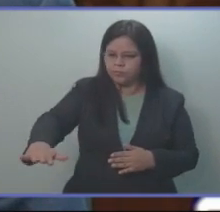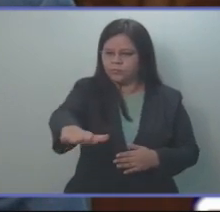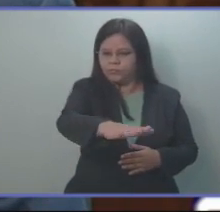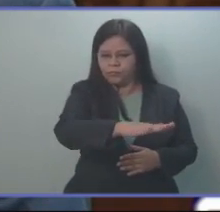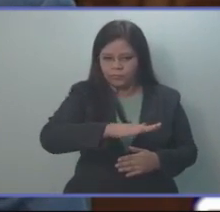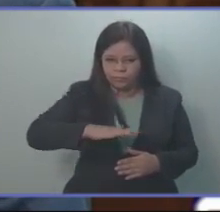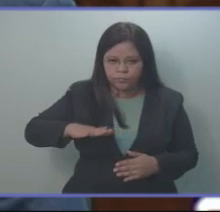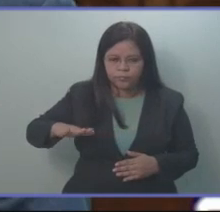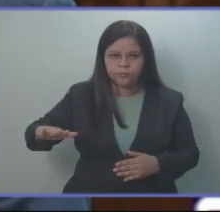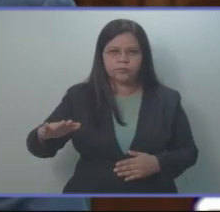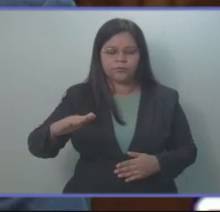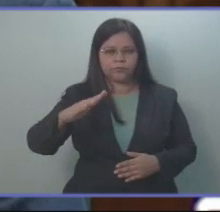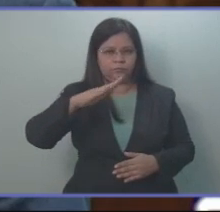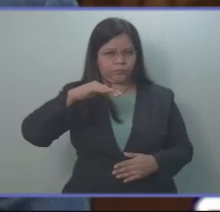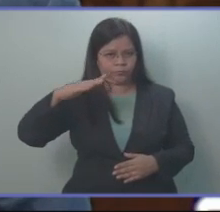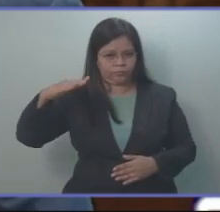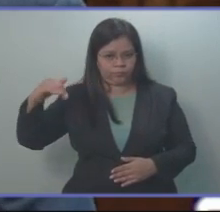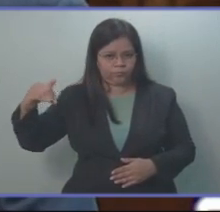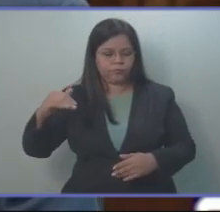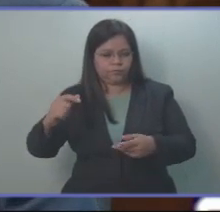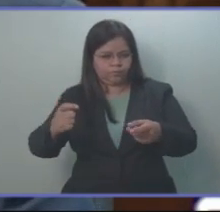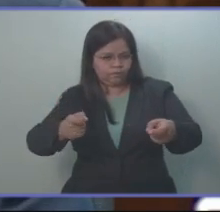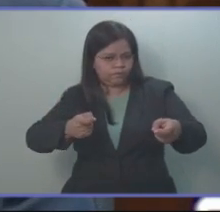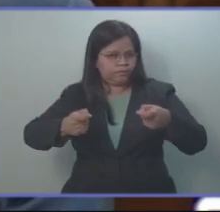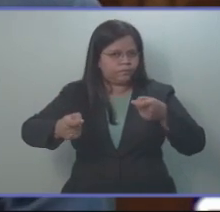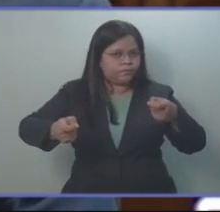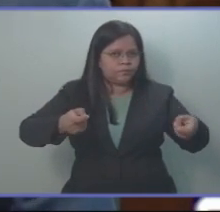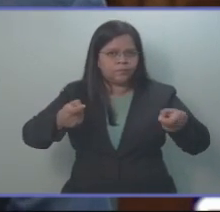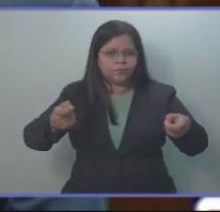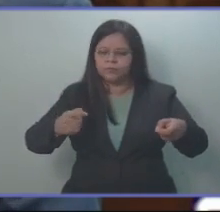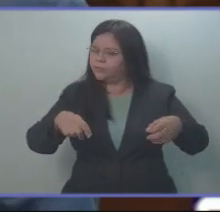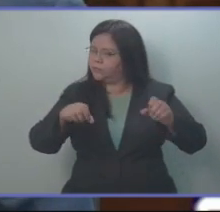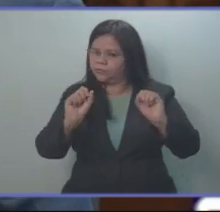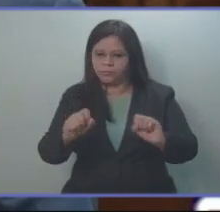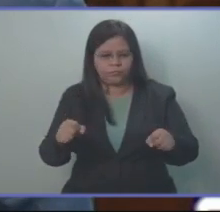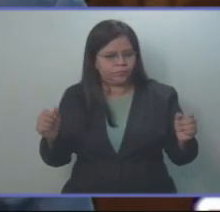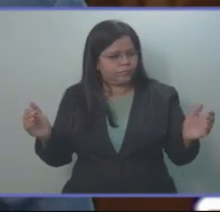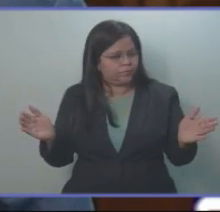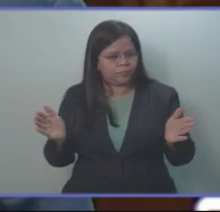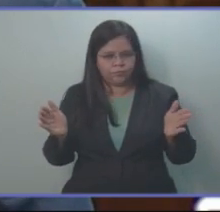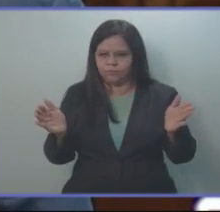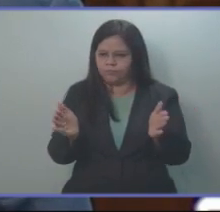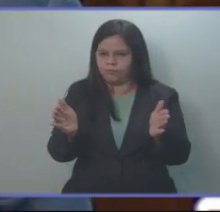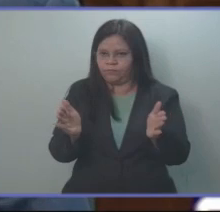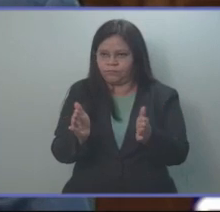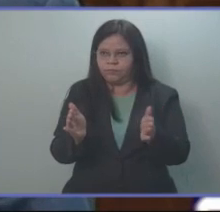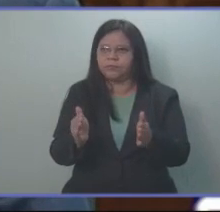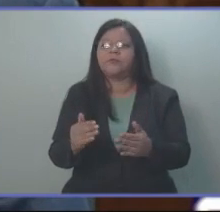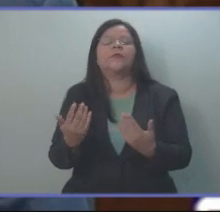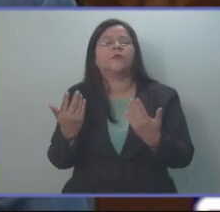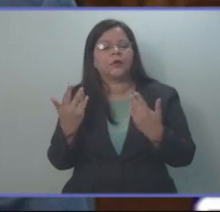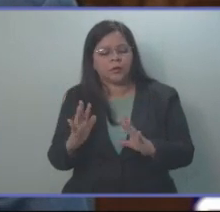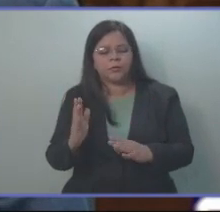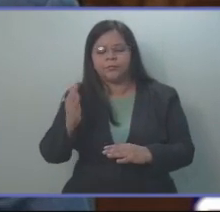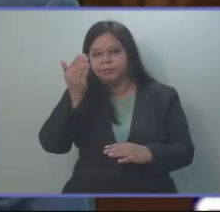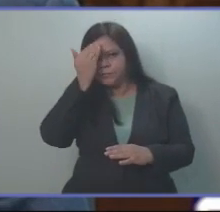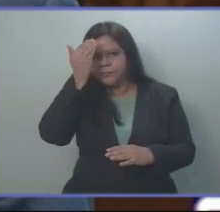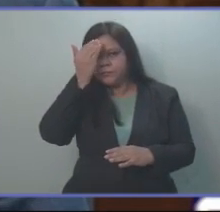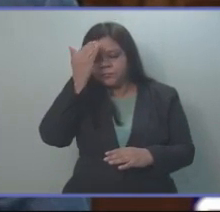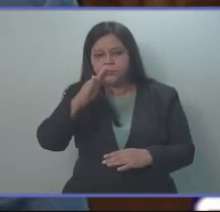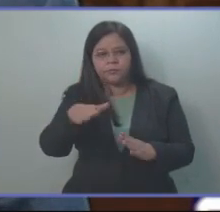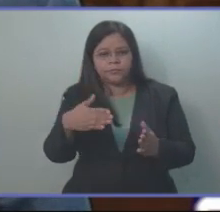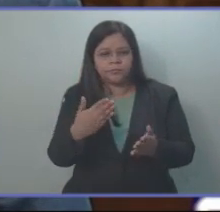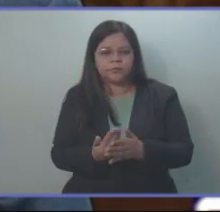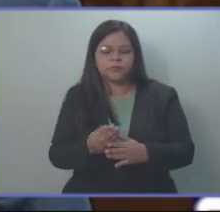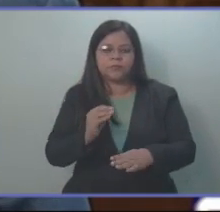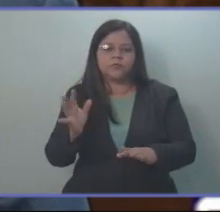el cual El Salvador ejerce jurisdicción y soberanía es irreductible, comprendiéndose en ello la parte continental